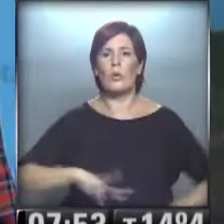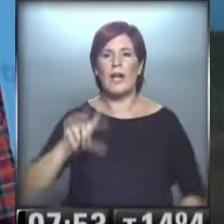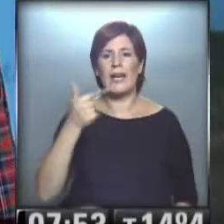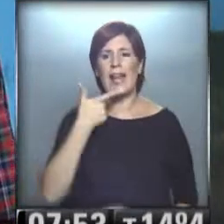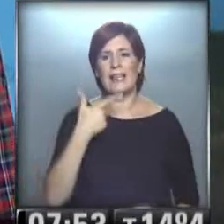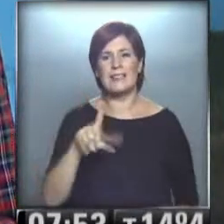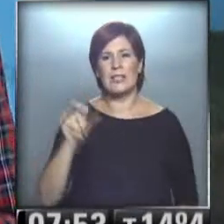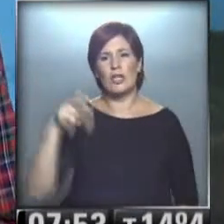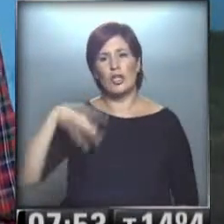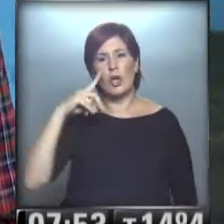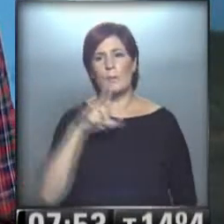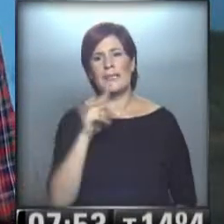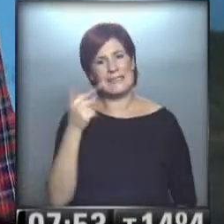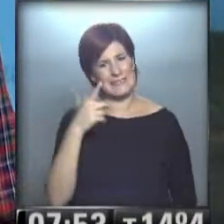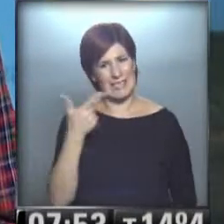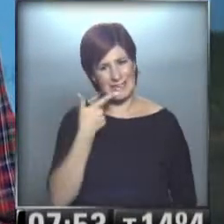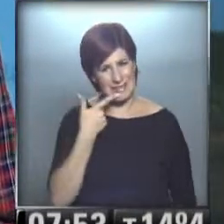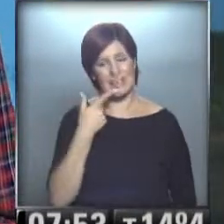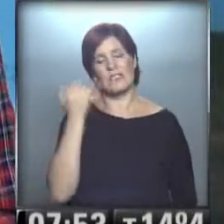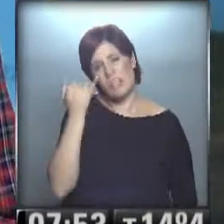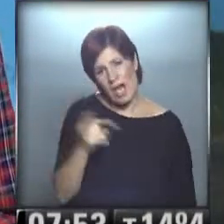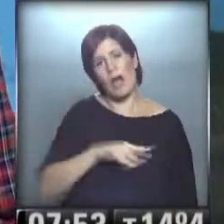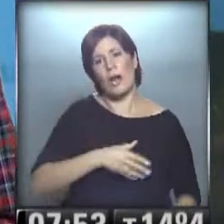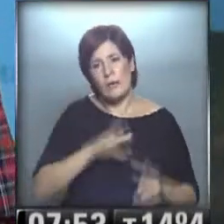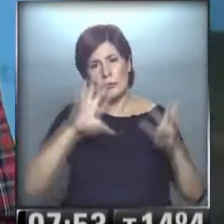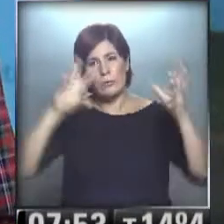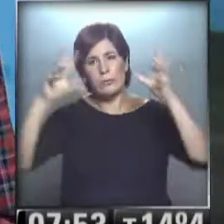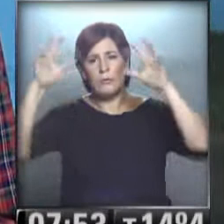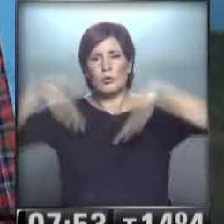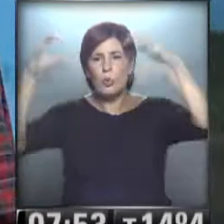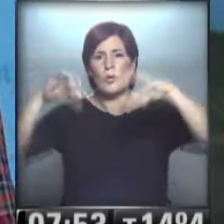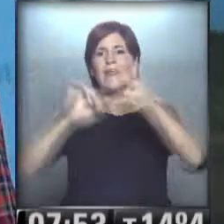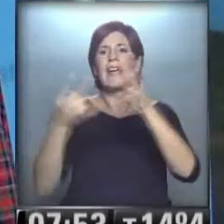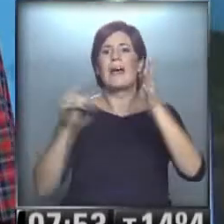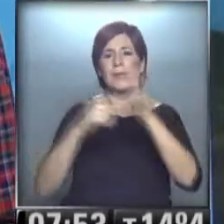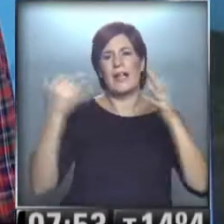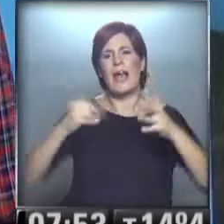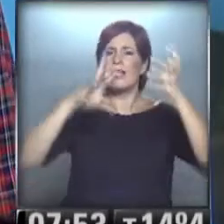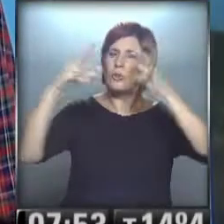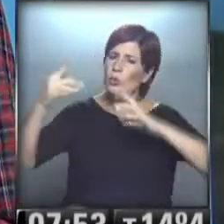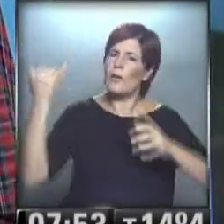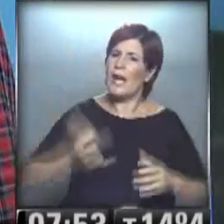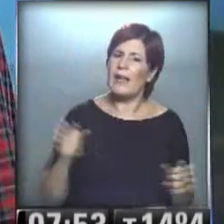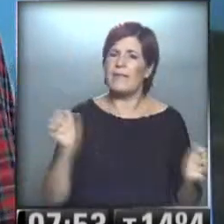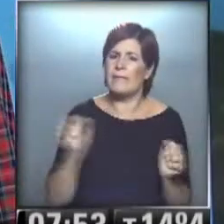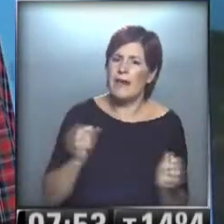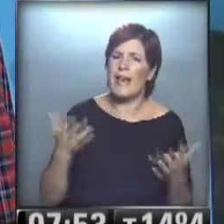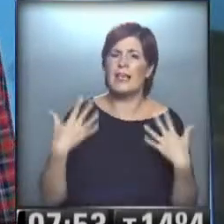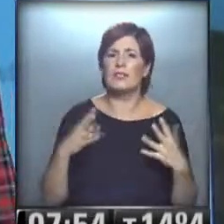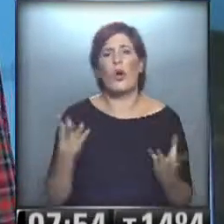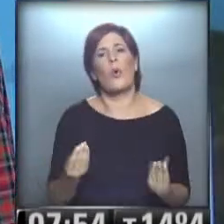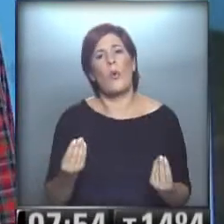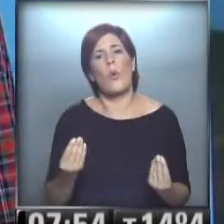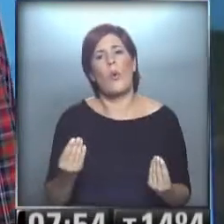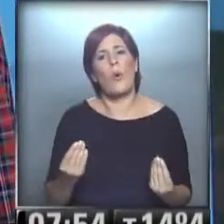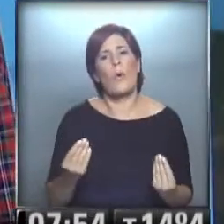la capital. Van a tener un día con mucha nubosidad, tiempo templado, cálido, húmedo y de a poquito hacia la noche la temperatura se va a ir para abajo.